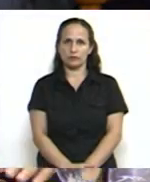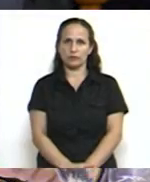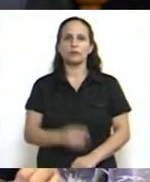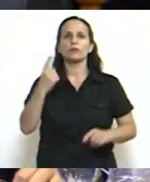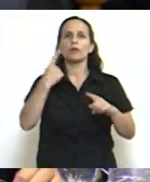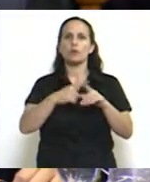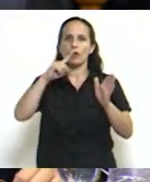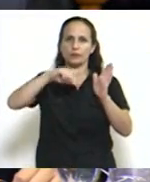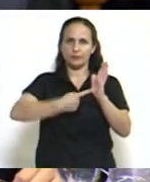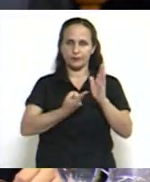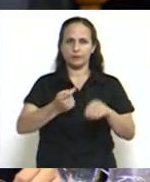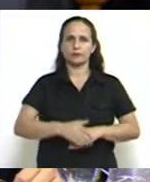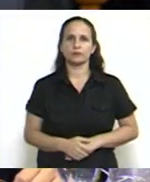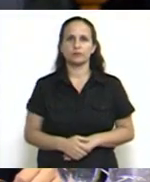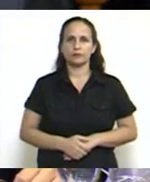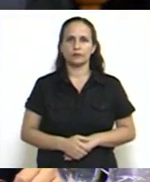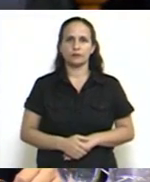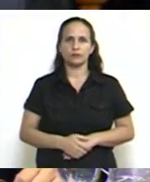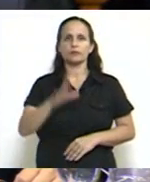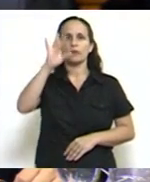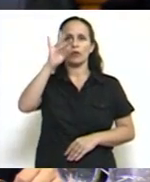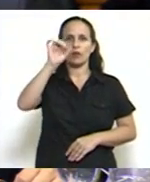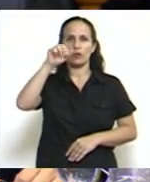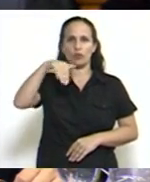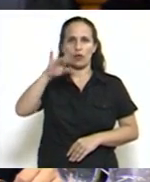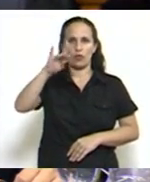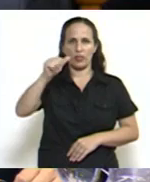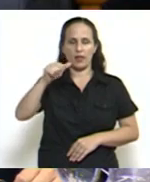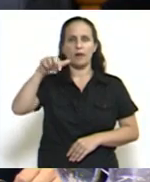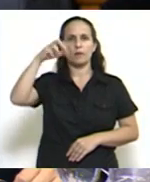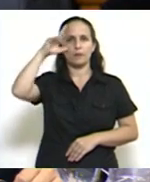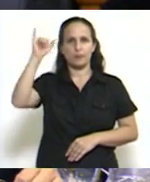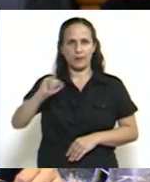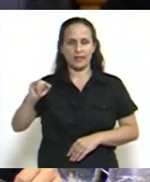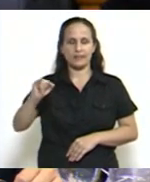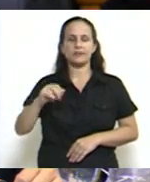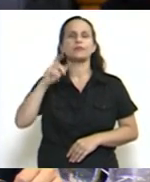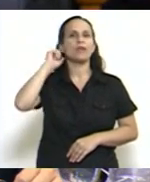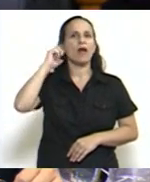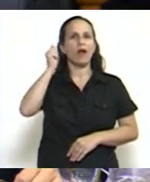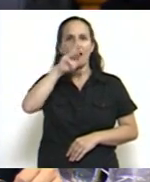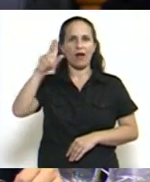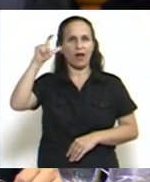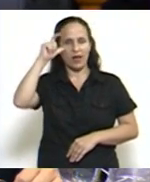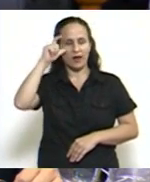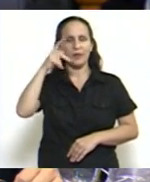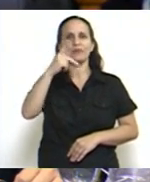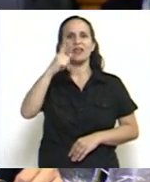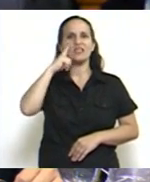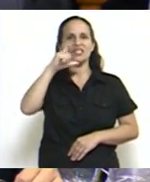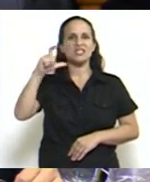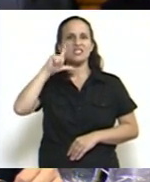Por la Ciudad Autónoma de Buenos Aires, Victoria Analía Donda Pérez, Nilda Celia Garré, Axel